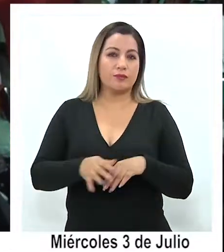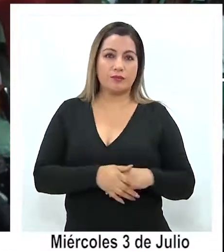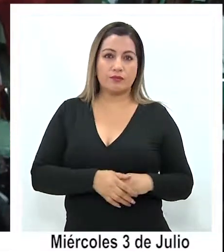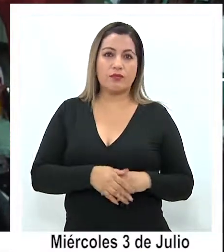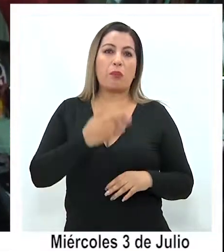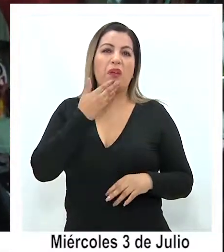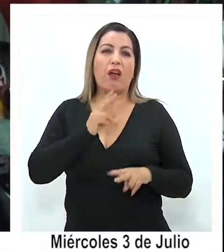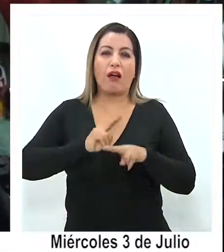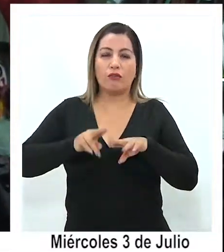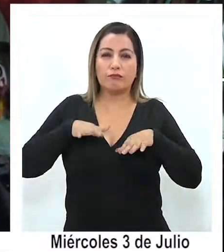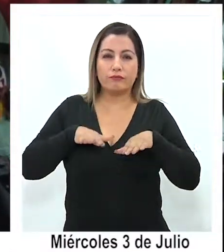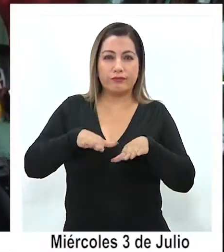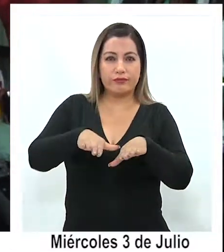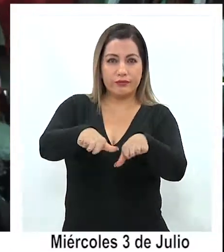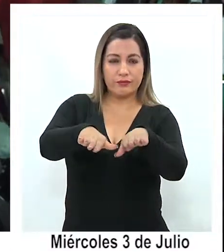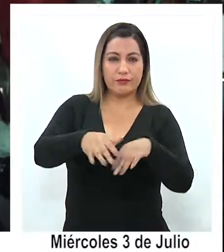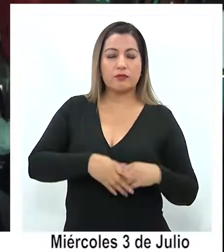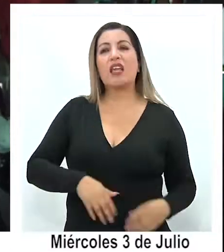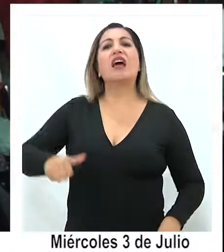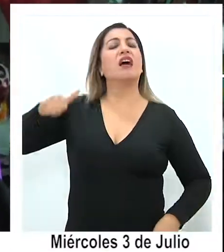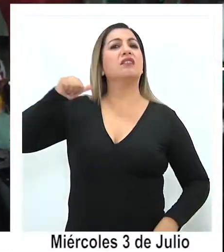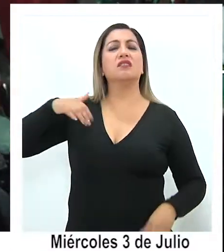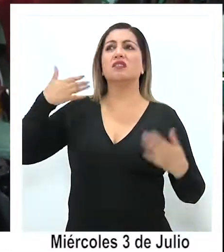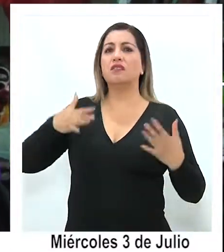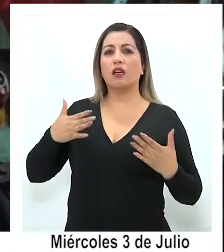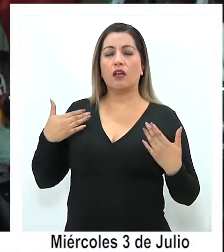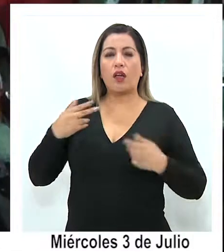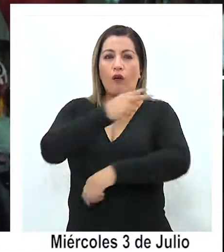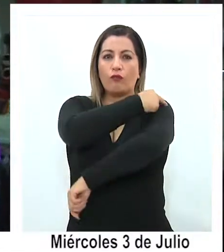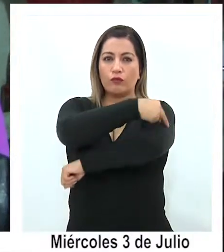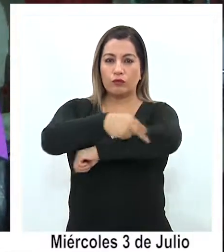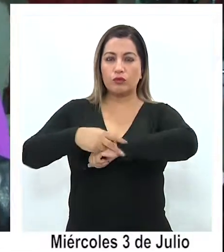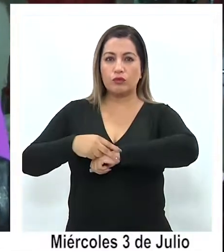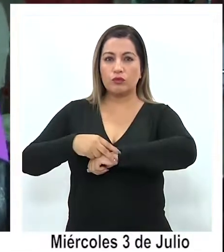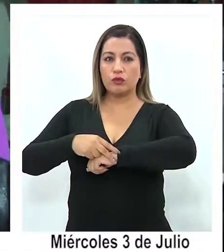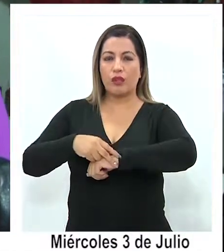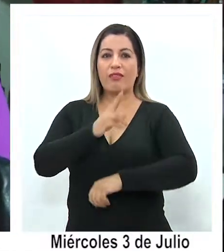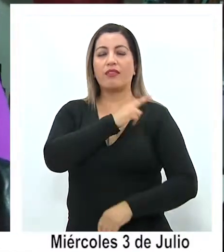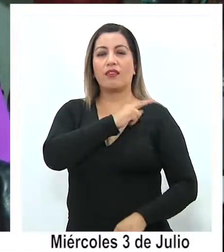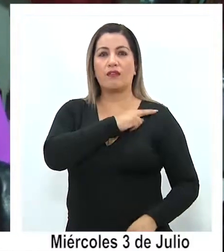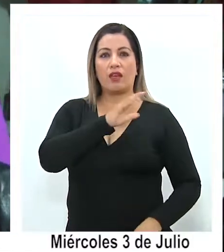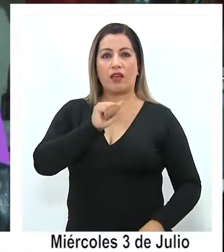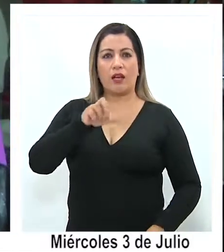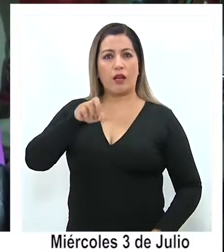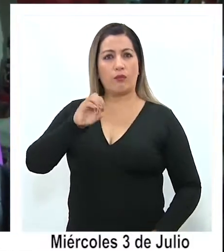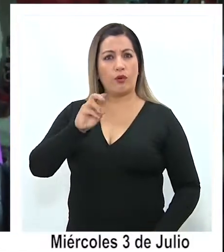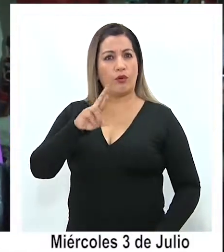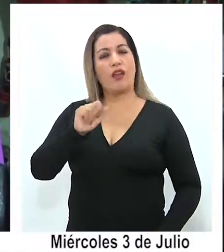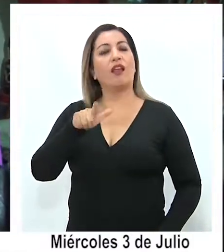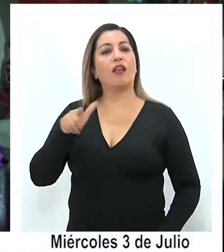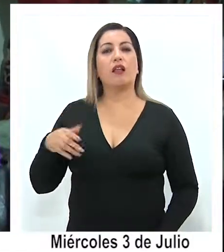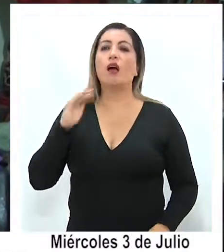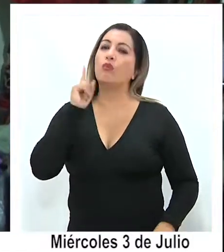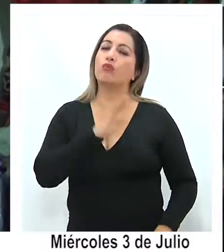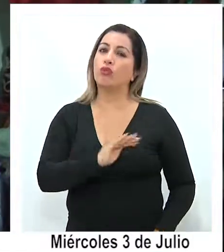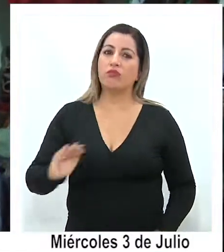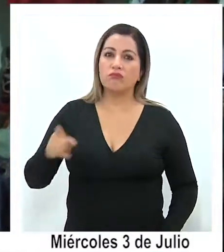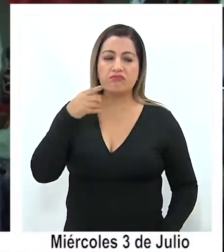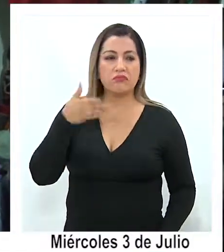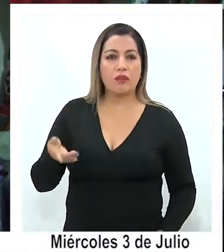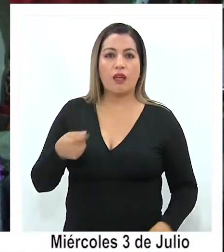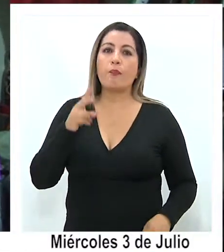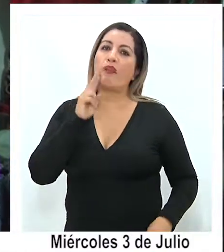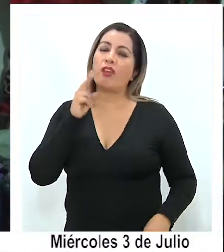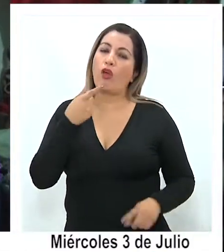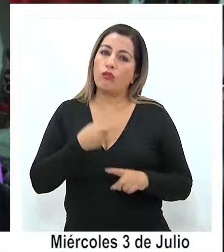y los hago. Ayer he entregado unos buzos de caporales a unos niños y para el viernes tengo que entregar